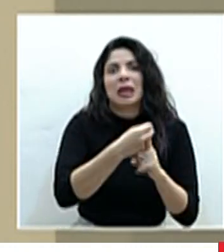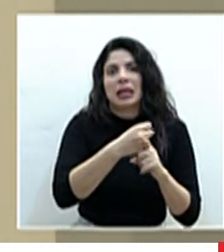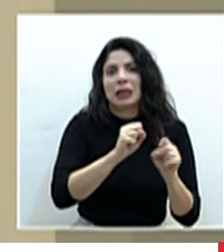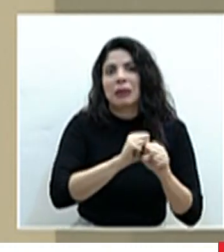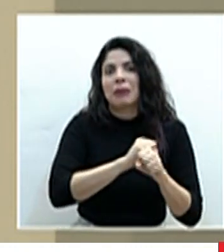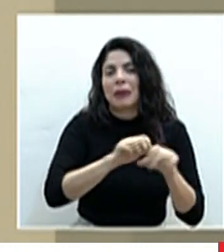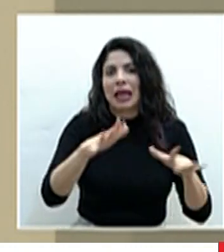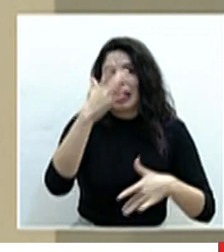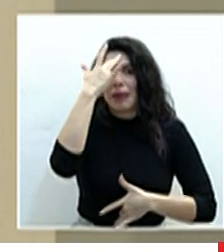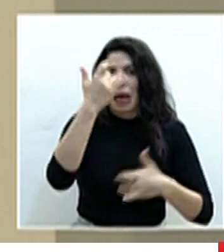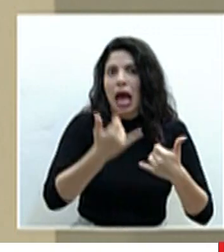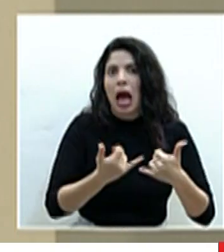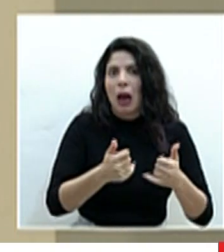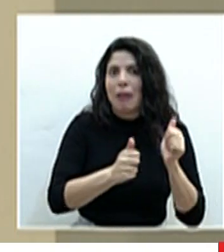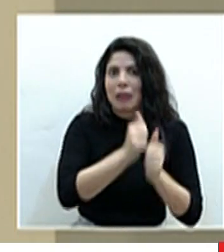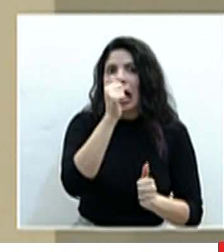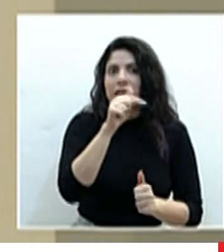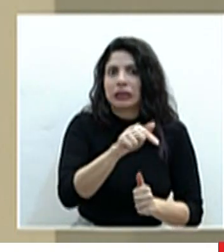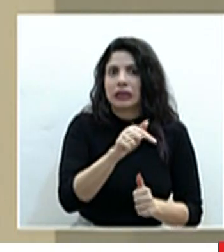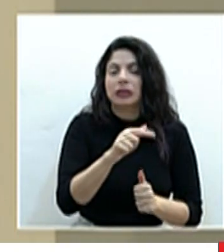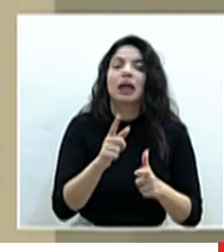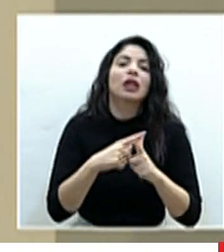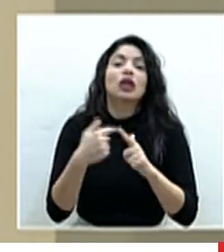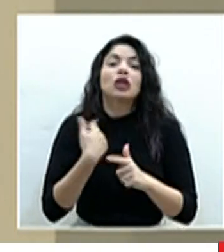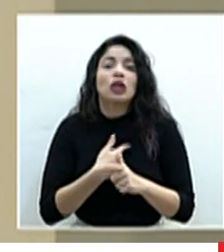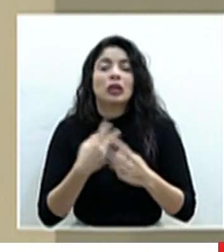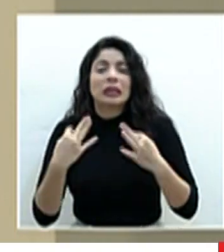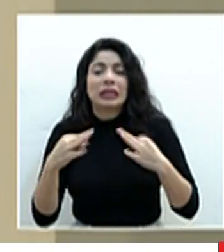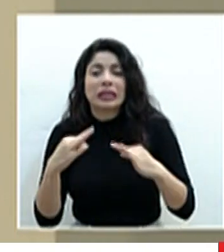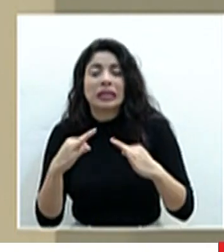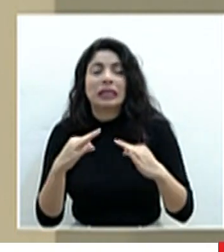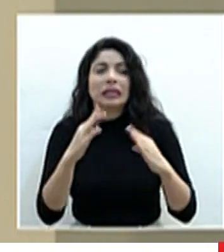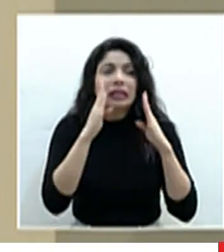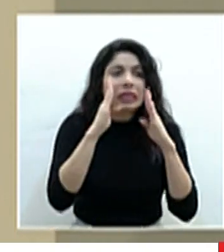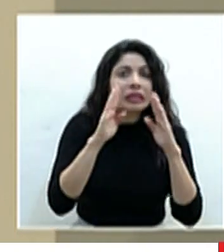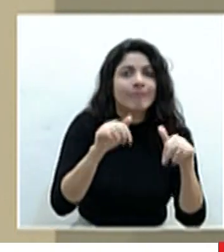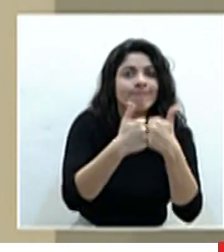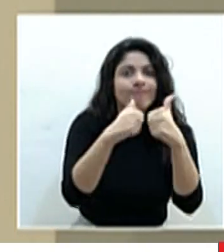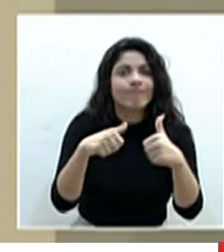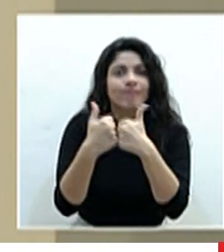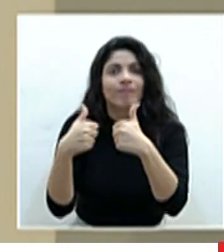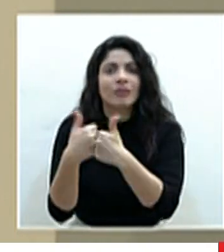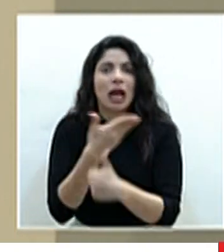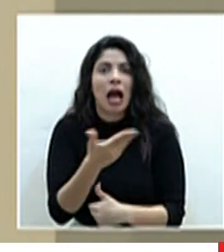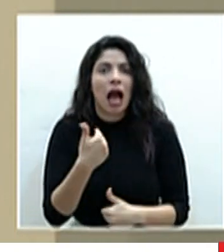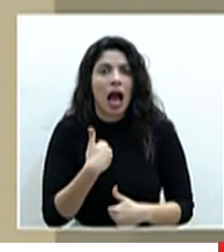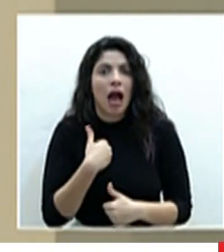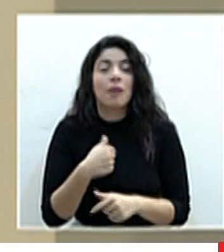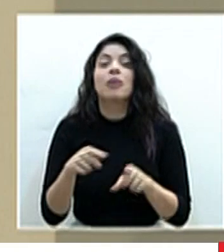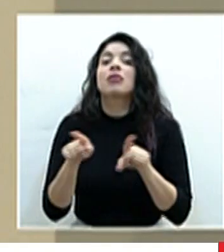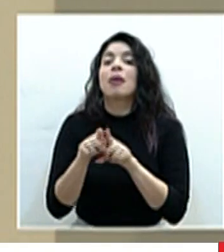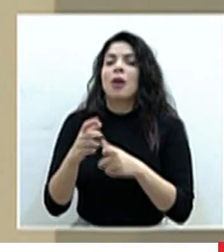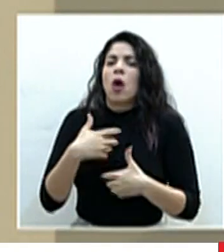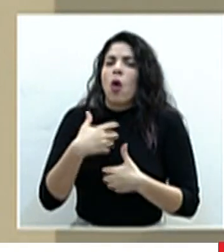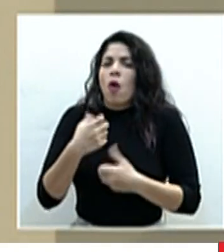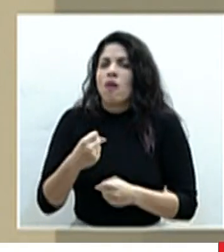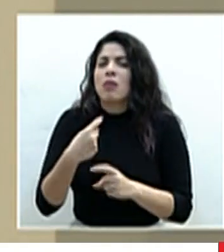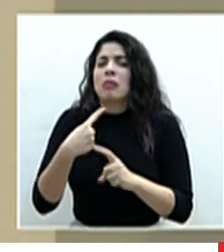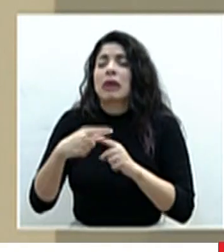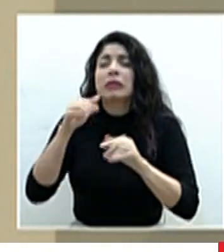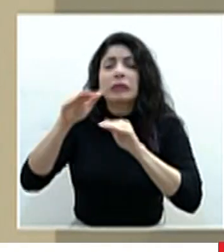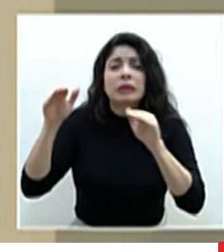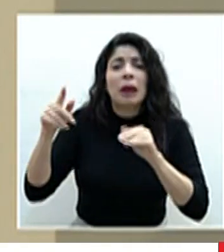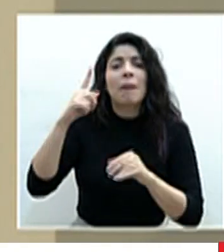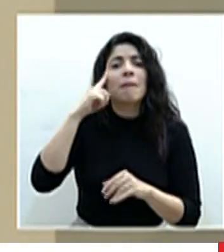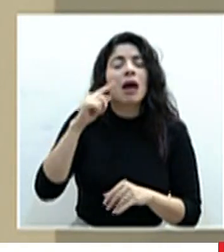pandemia. Estamos haciendo el posible para responder a los desafíos que conlleva. También confiamos y hacemos un llamado para